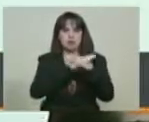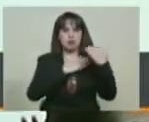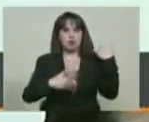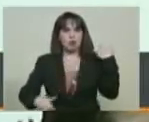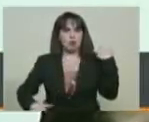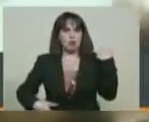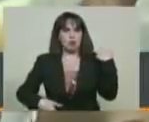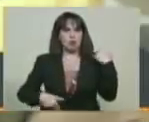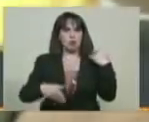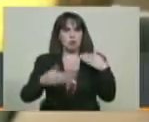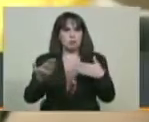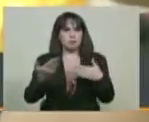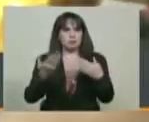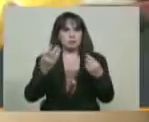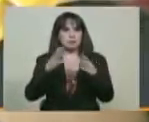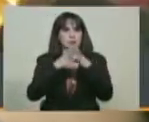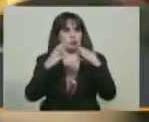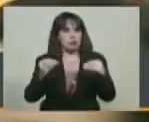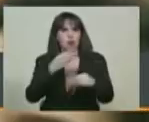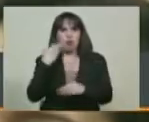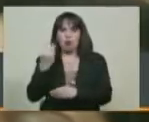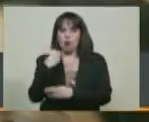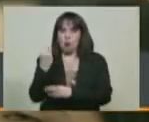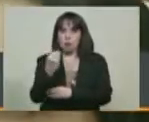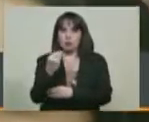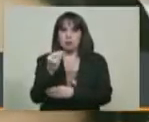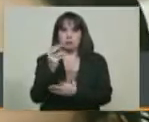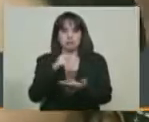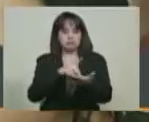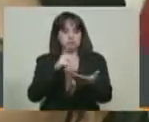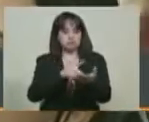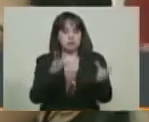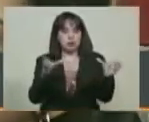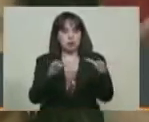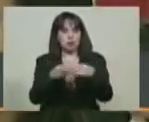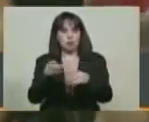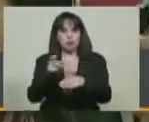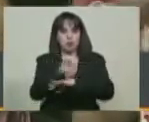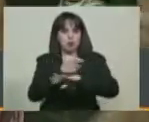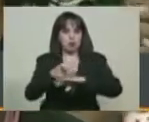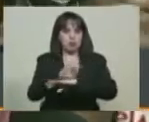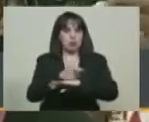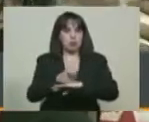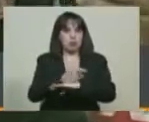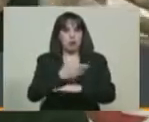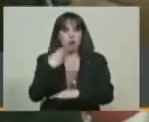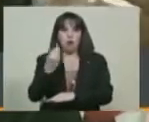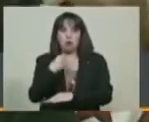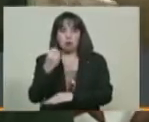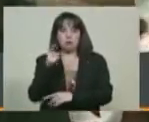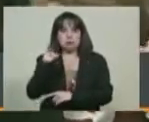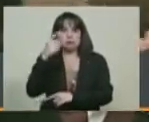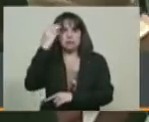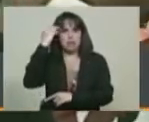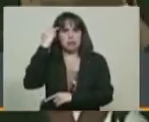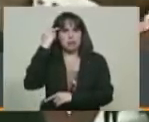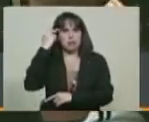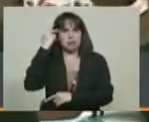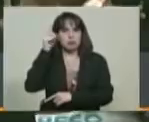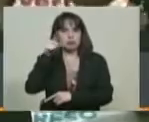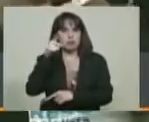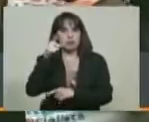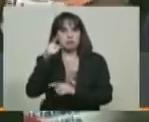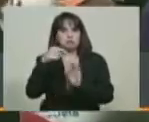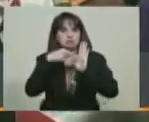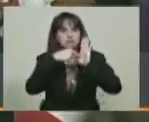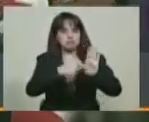diputados jóvenes, constituyentes jóvenes. Ahí está la muestra que usted apuesta a la juventud, presidente. Y por